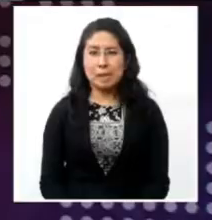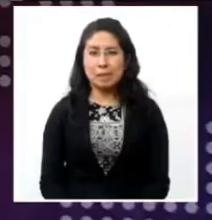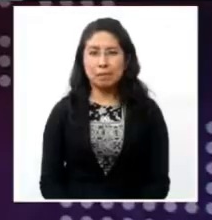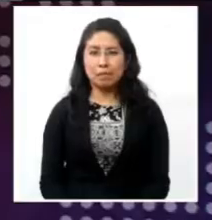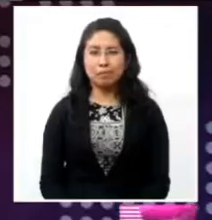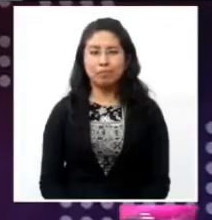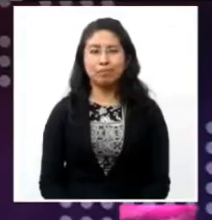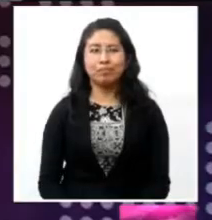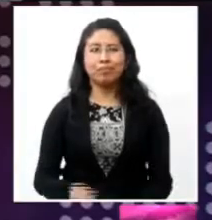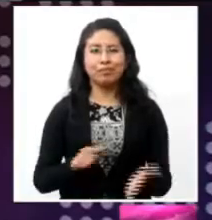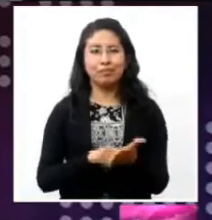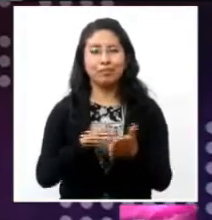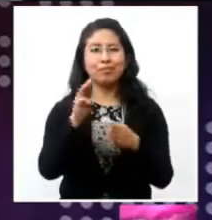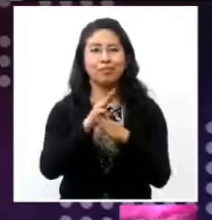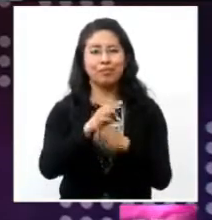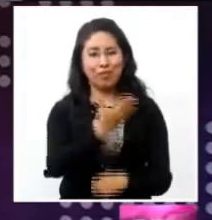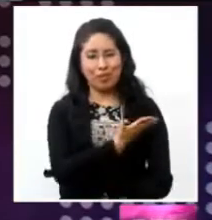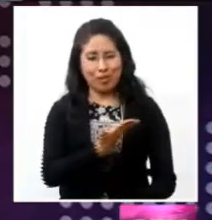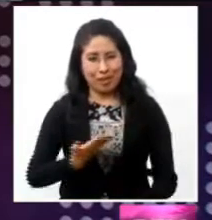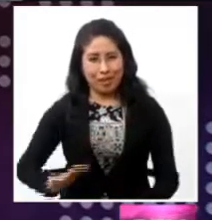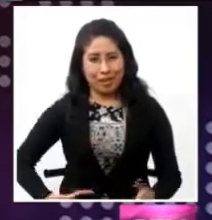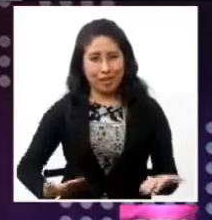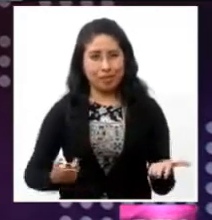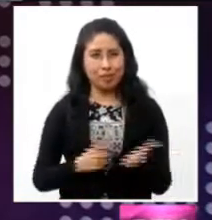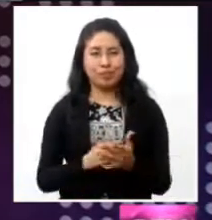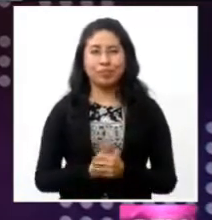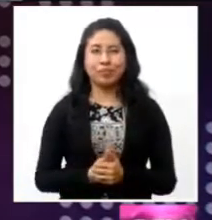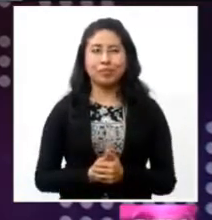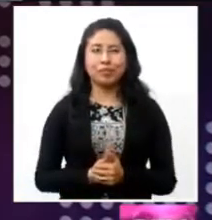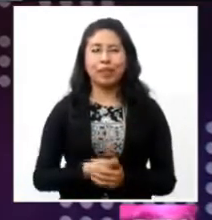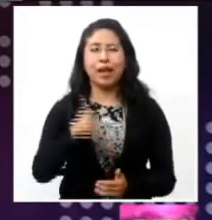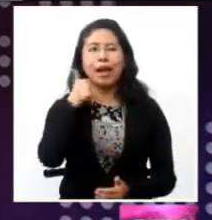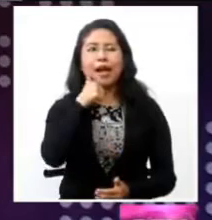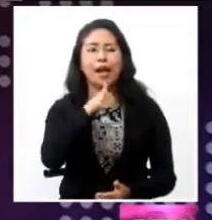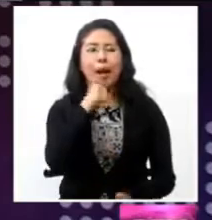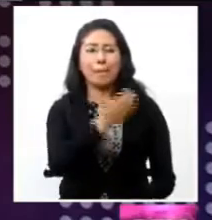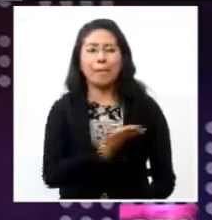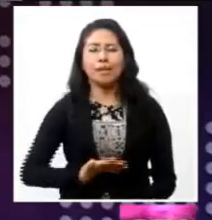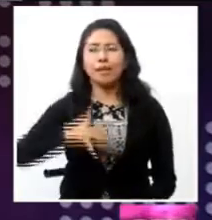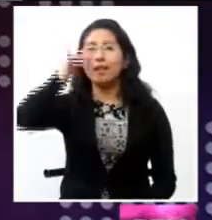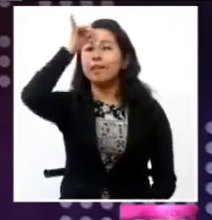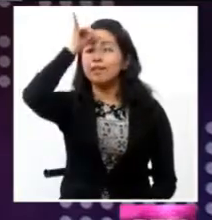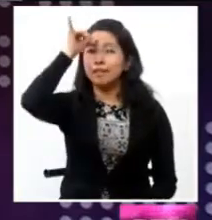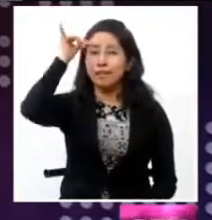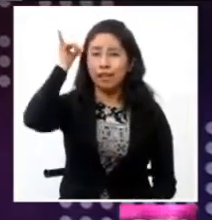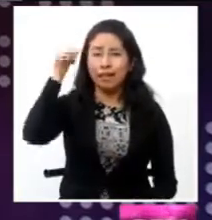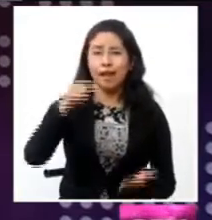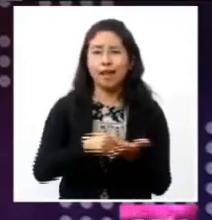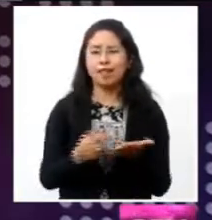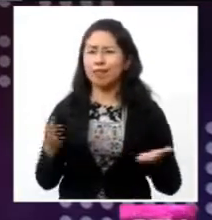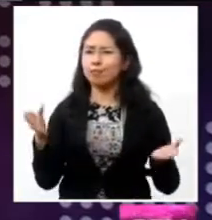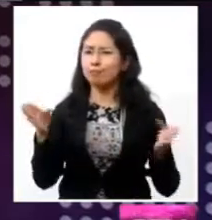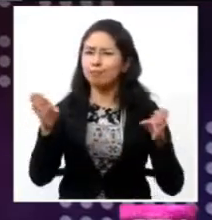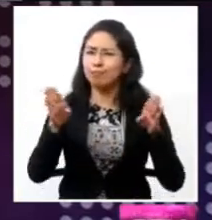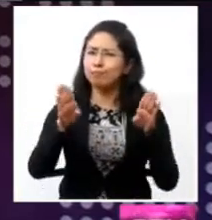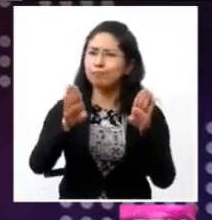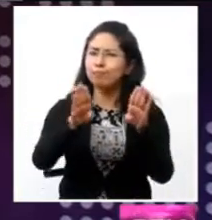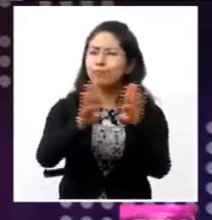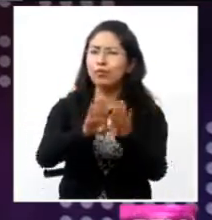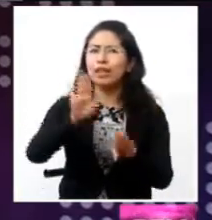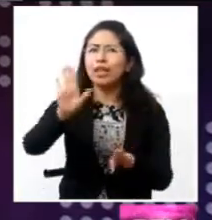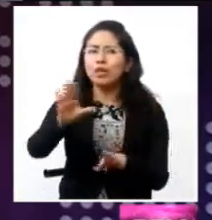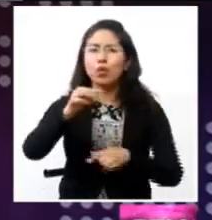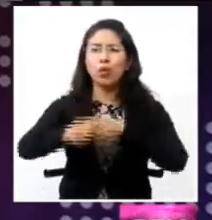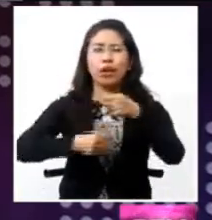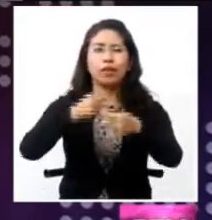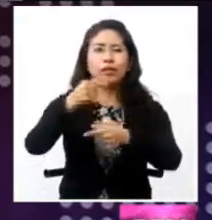Ha sido el mensaje presidencial de la doctora Yanine Áñez en este cierre prácticamente ya de su